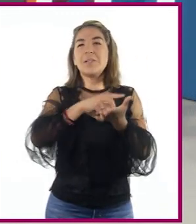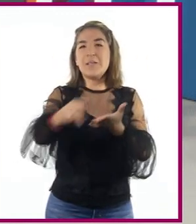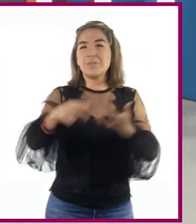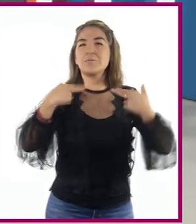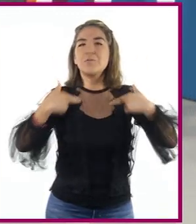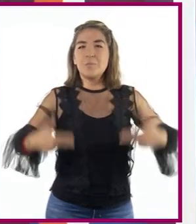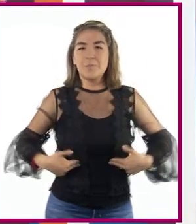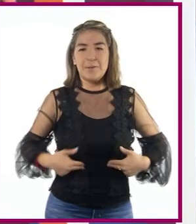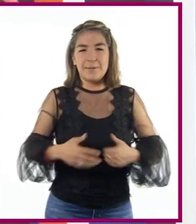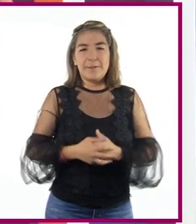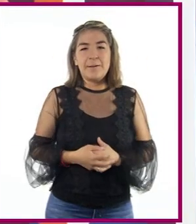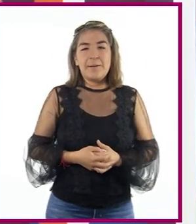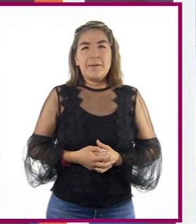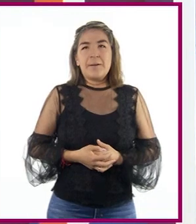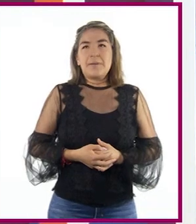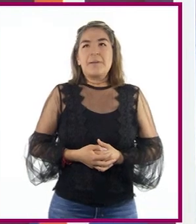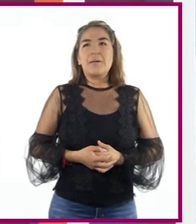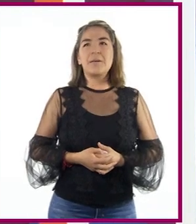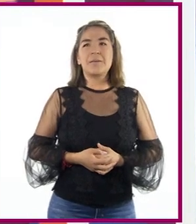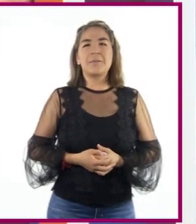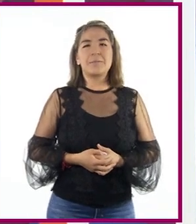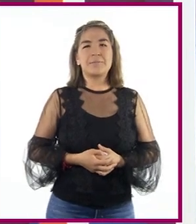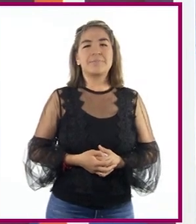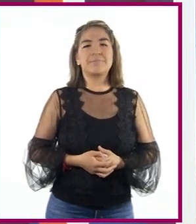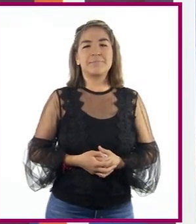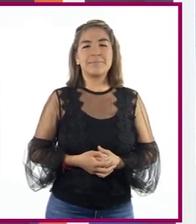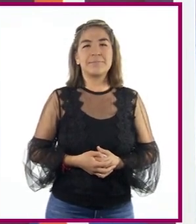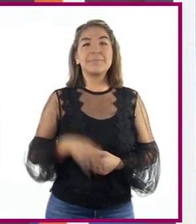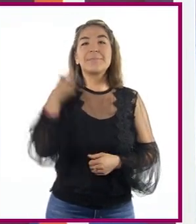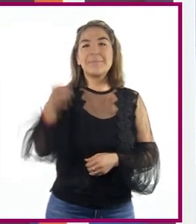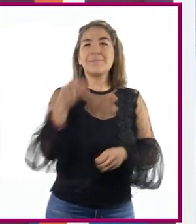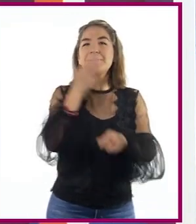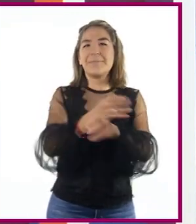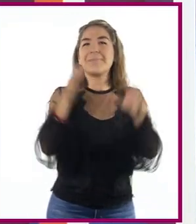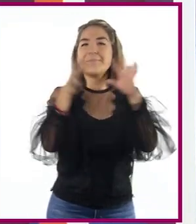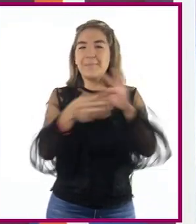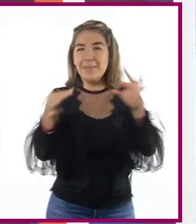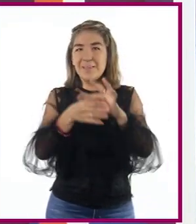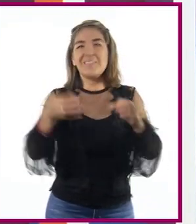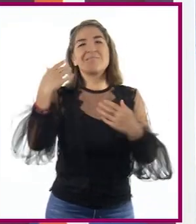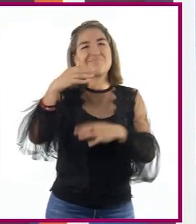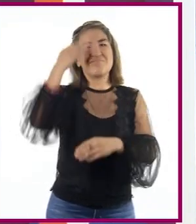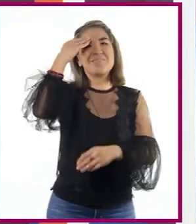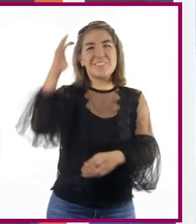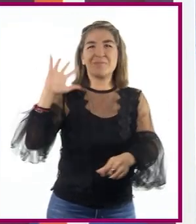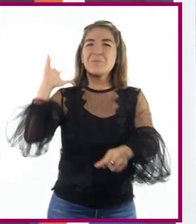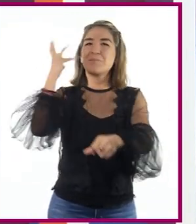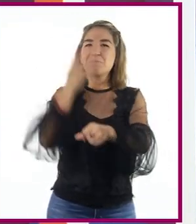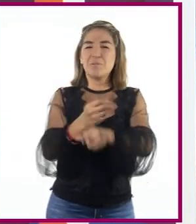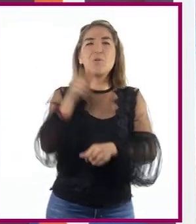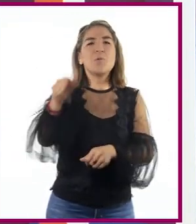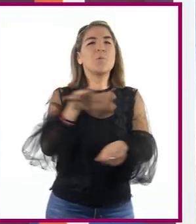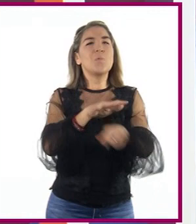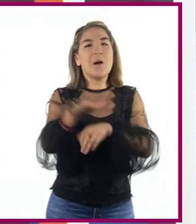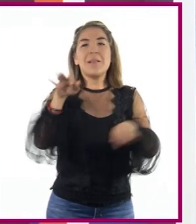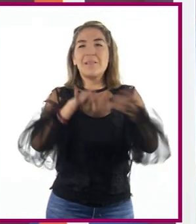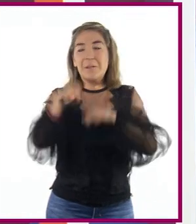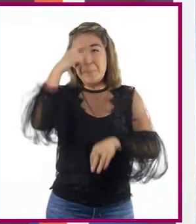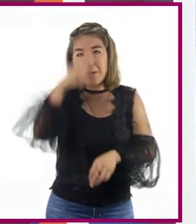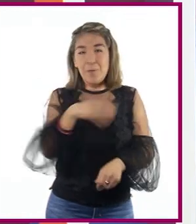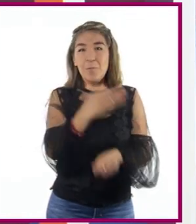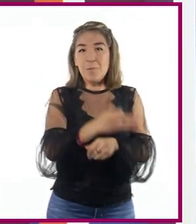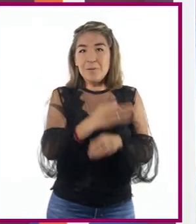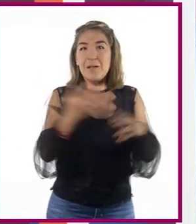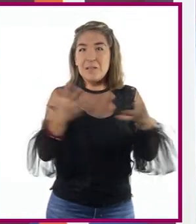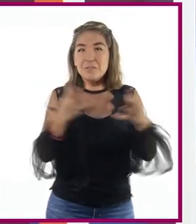humanos. Esto puede llevar mucho tiempo. Algunos de los países que están trabajando ahora para formar parte